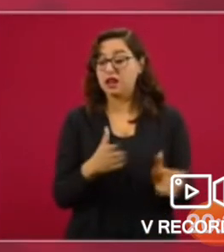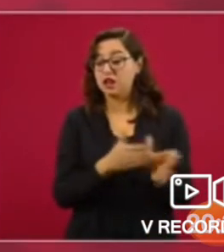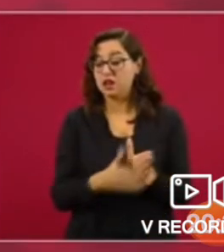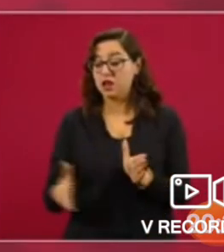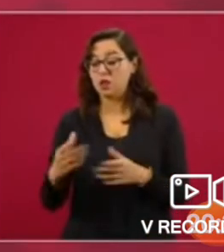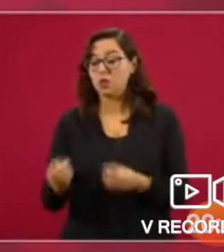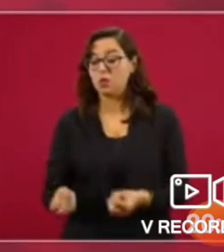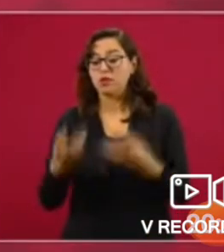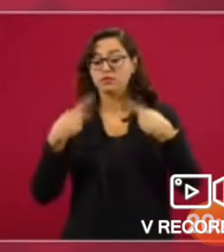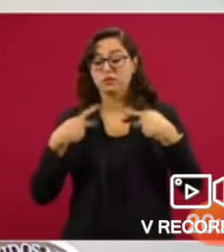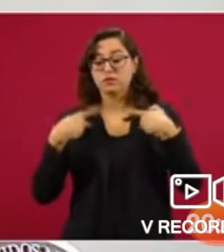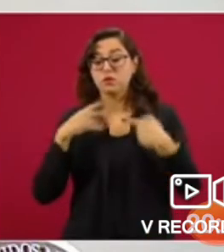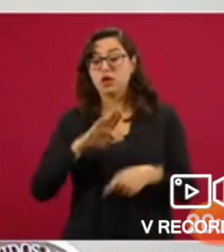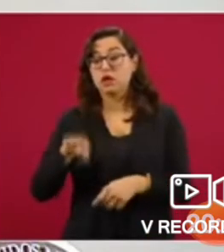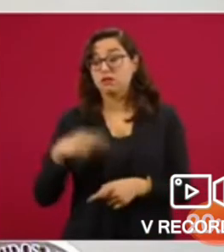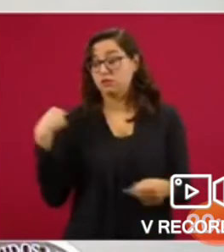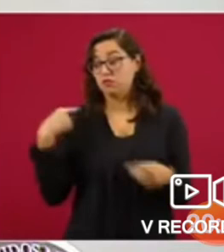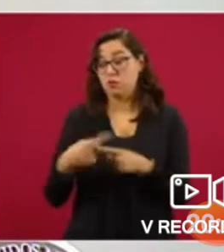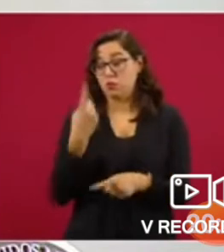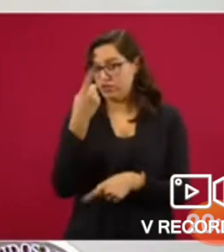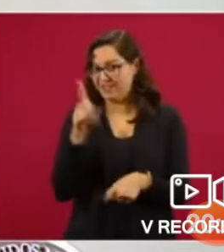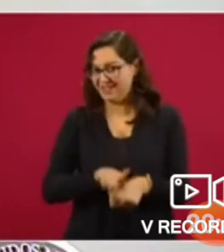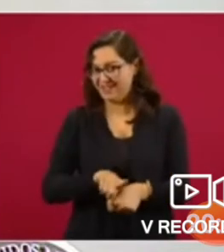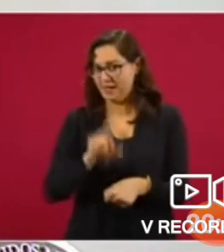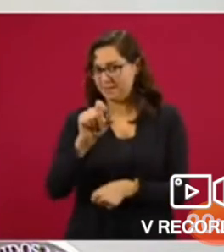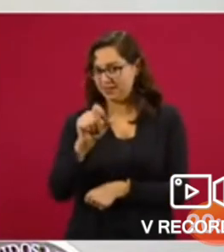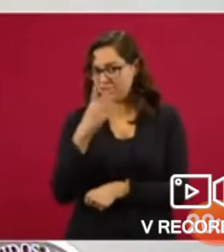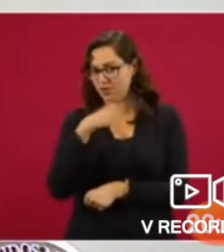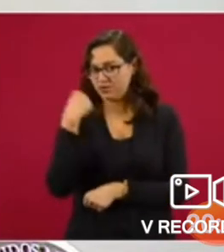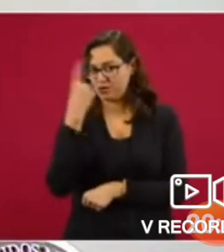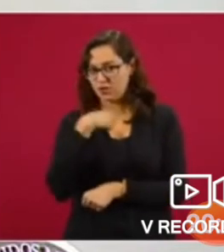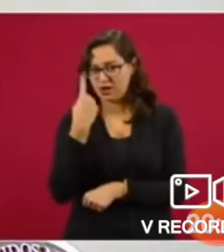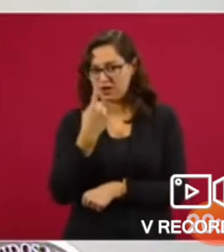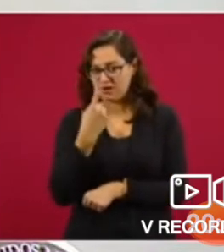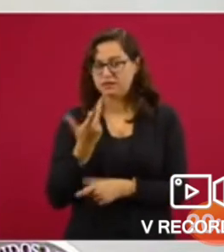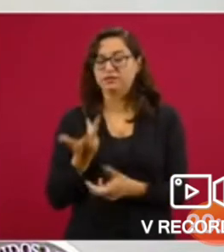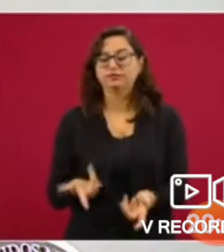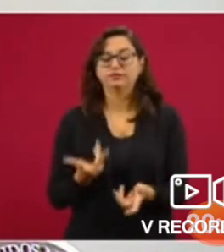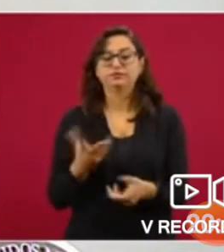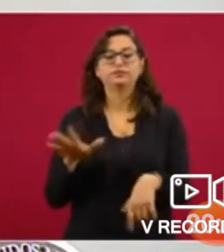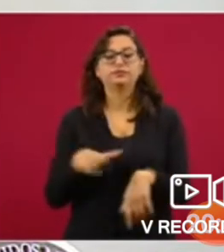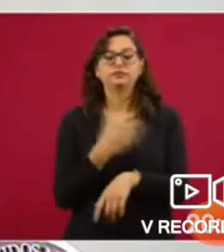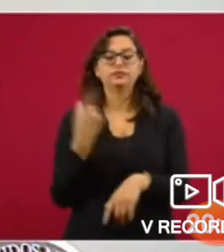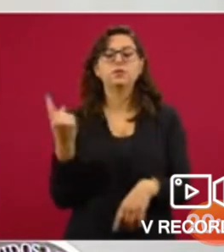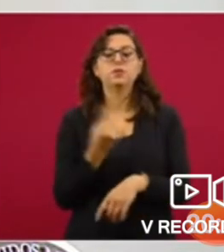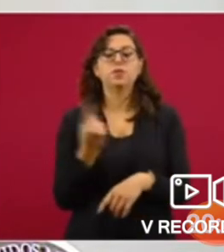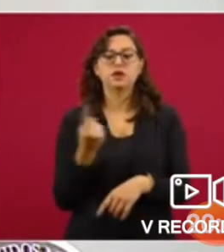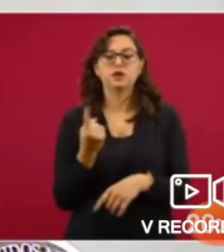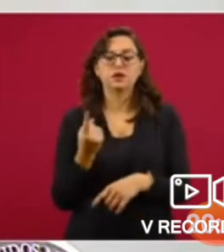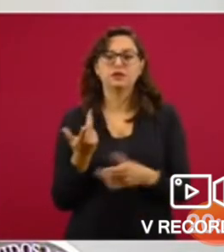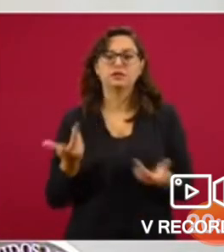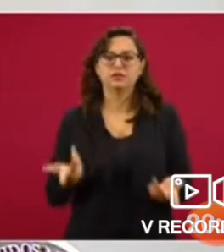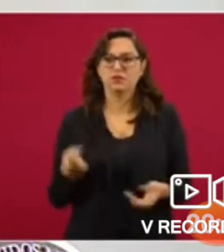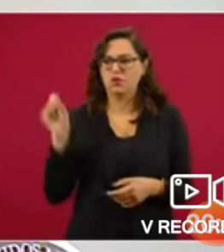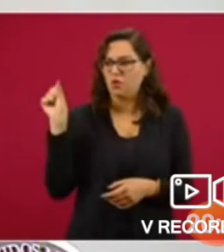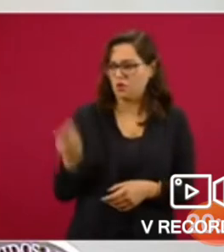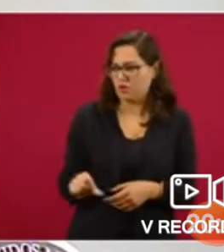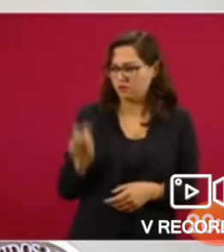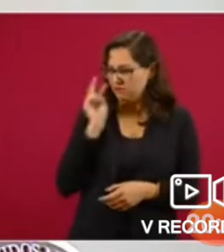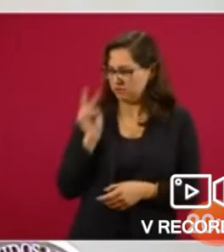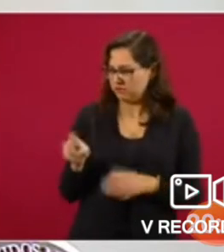y cuántas son producto de esta reclasificación. ¿Por qué es importante? Porque hoy nos llama la atención ver